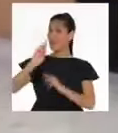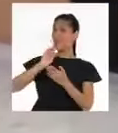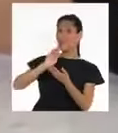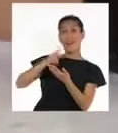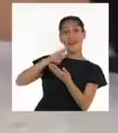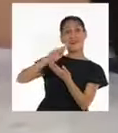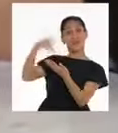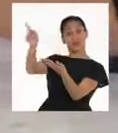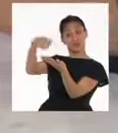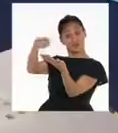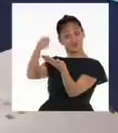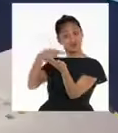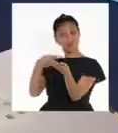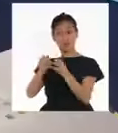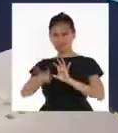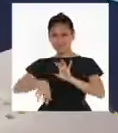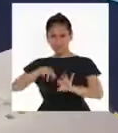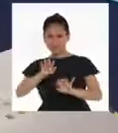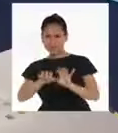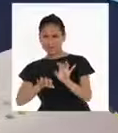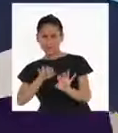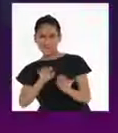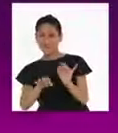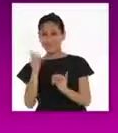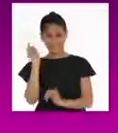hizo Andrés a su familia.